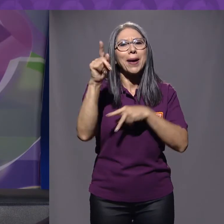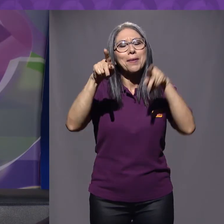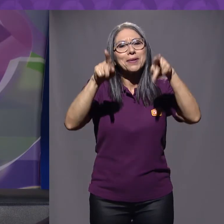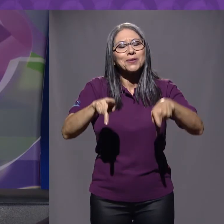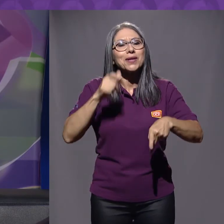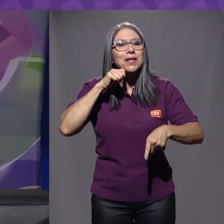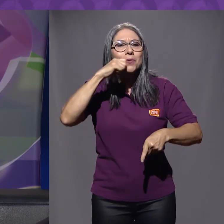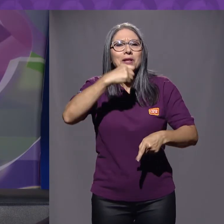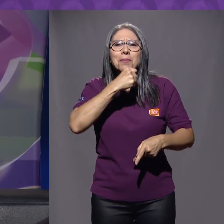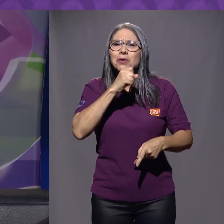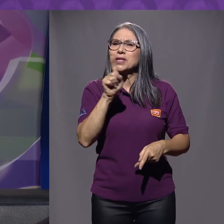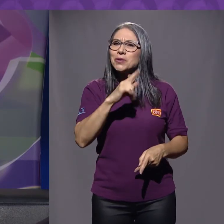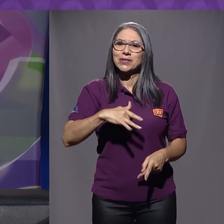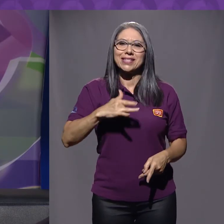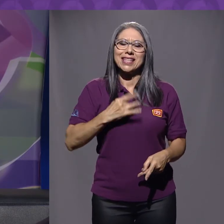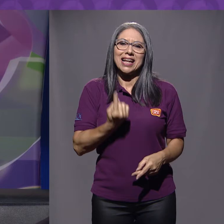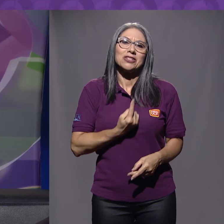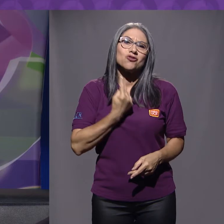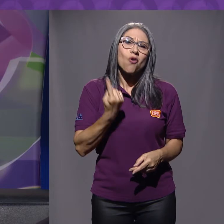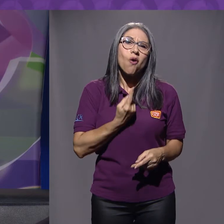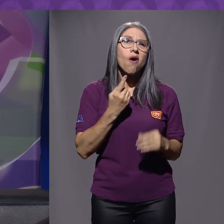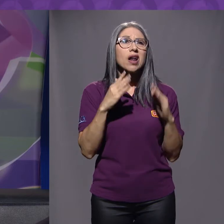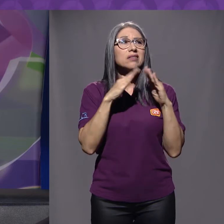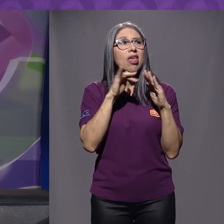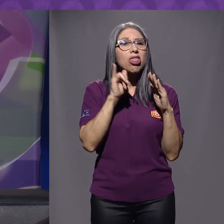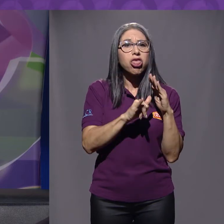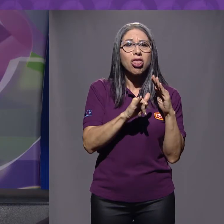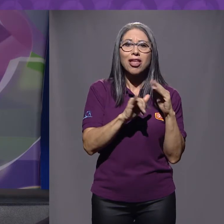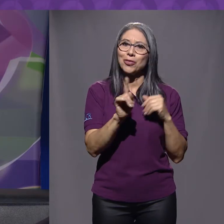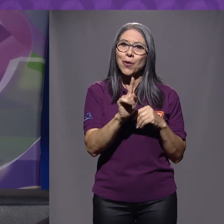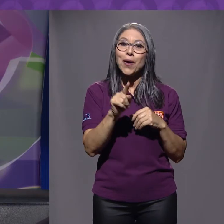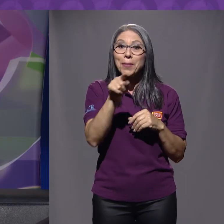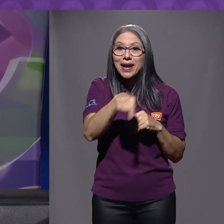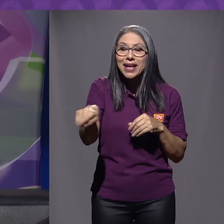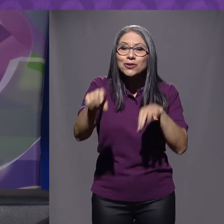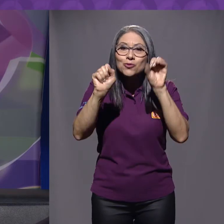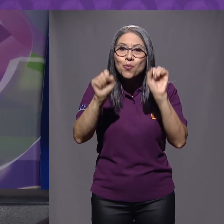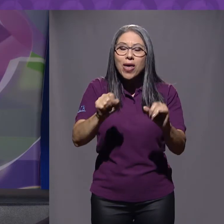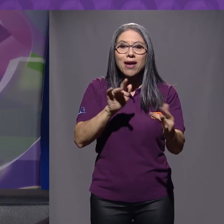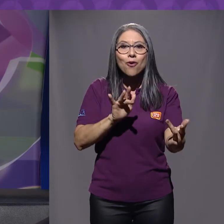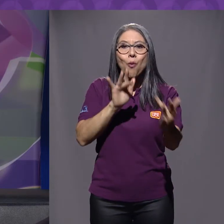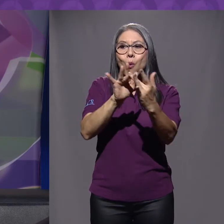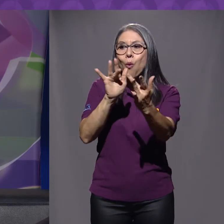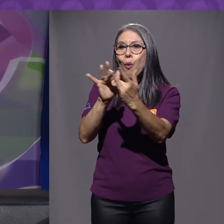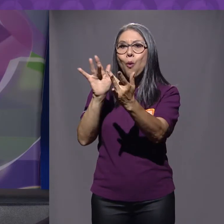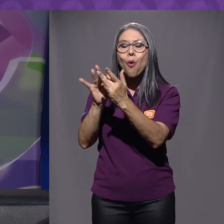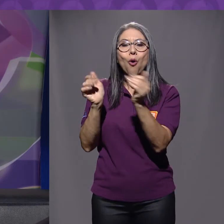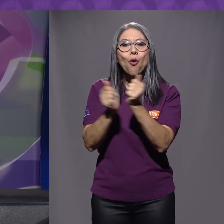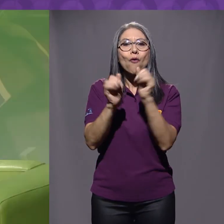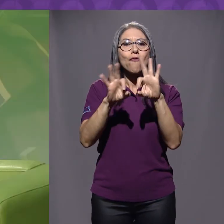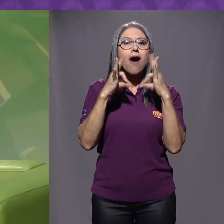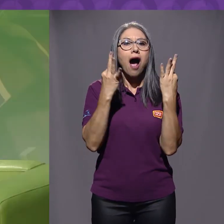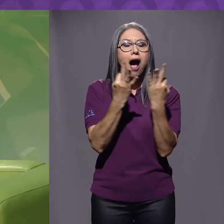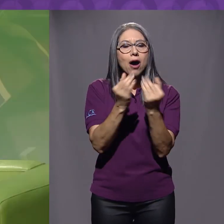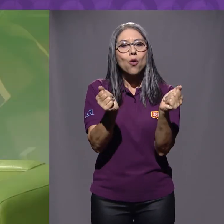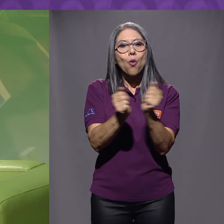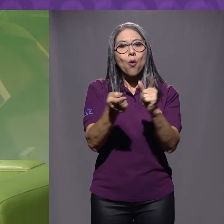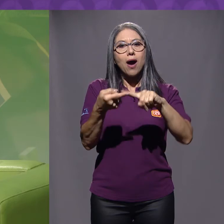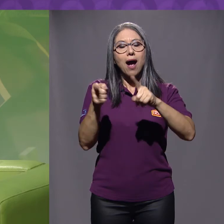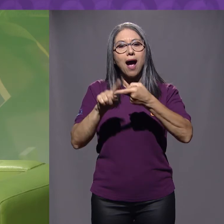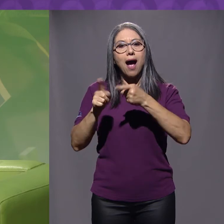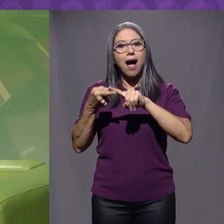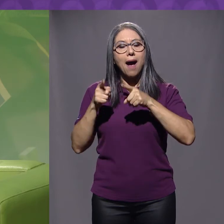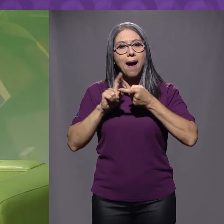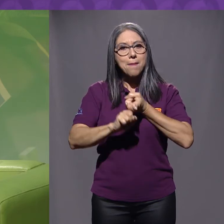menos ese confinamiento completo, sino que puedan tener el contacto con sus familiares, inclusive con sus amigos. Yo creo que